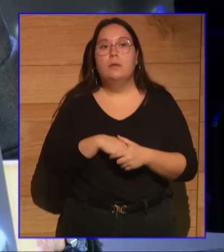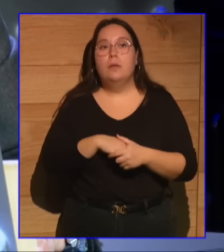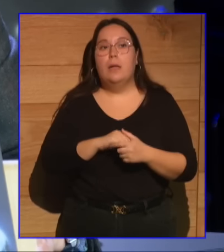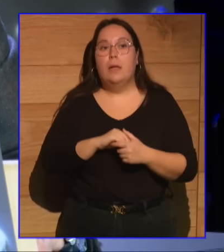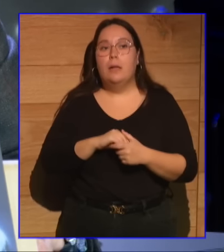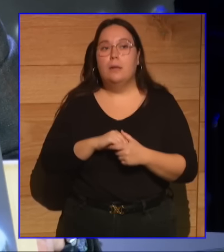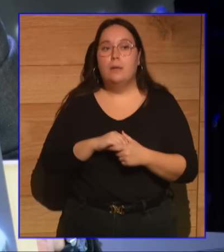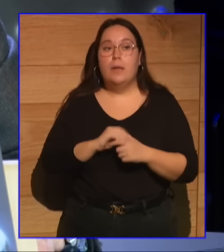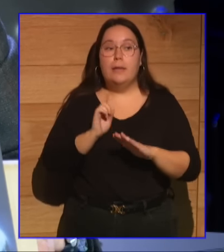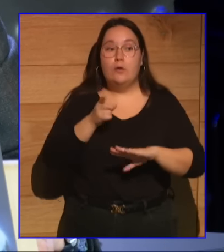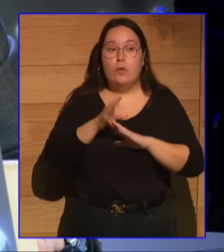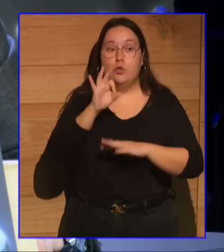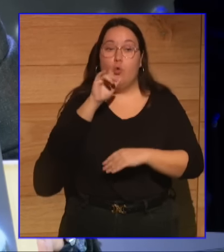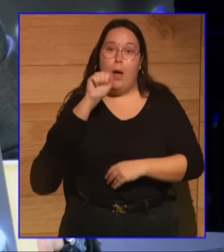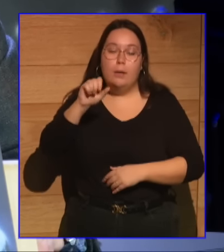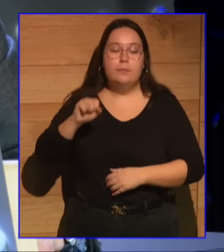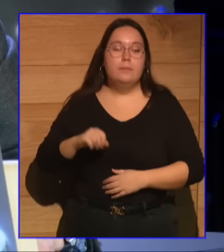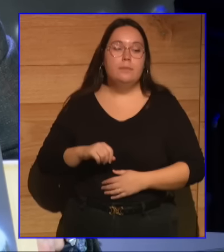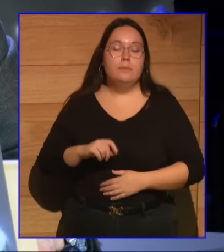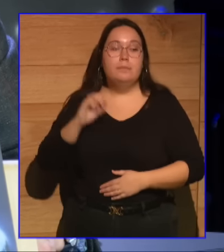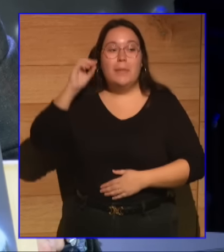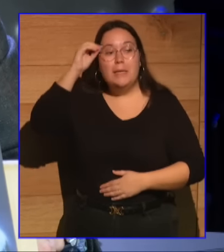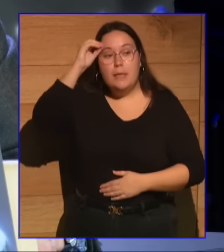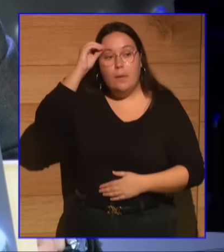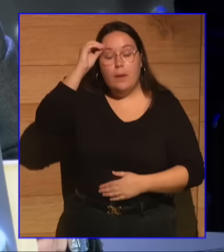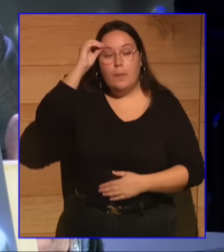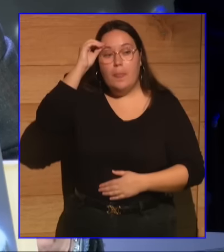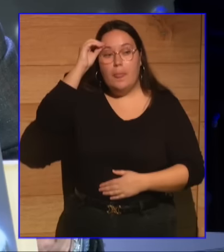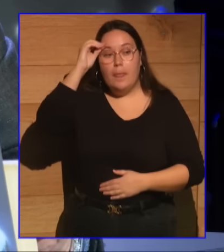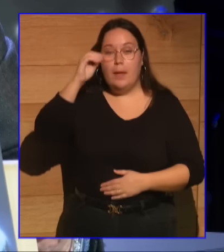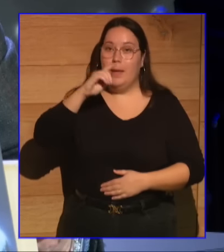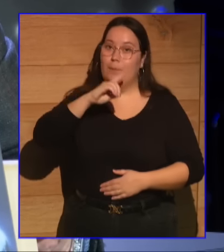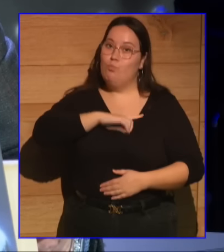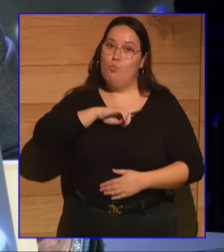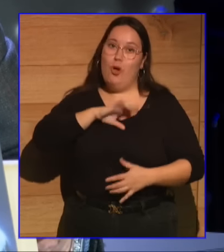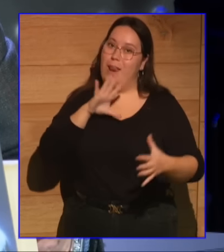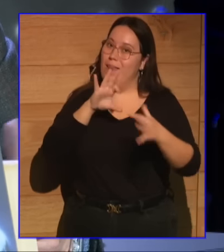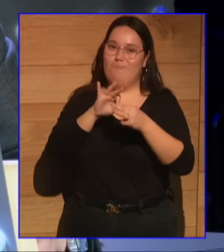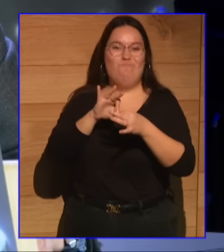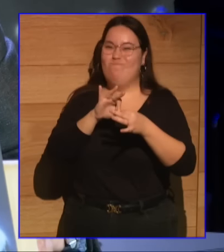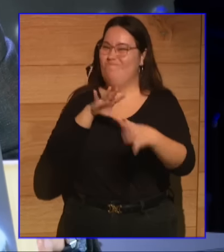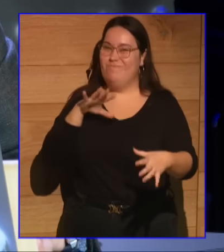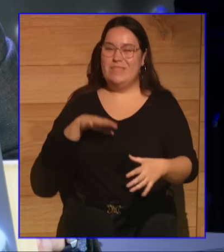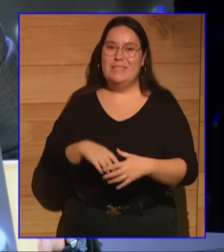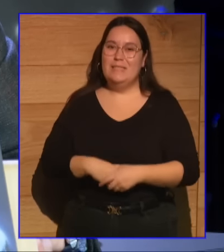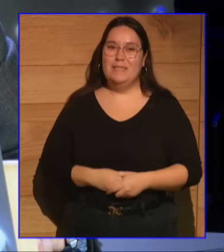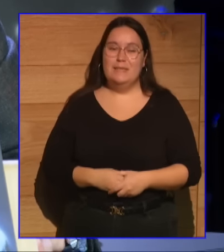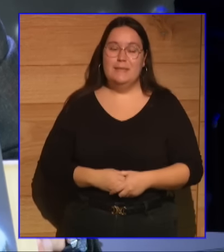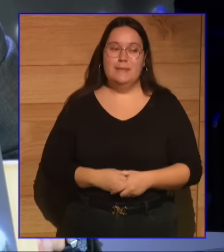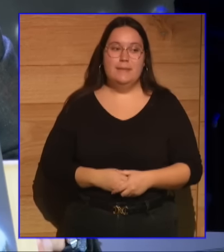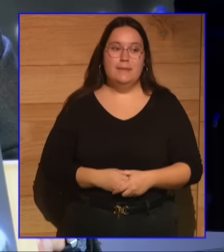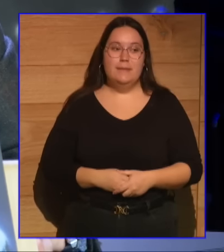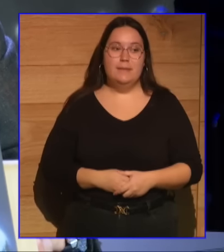director de SOA, consideraba que era inmoral en ese sentido y que la única manera